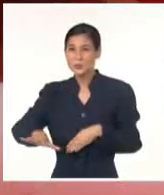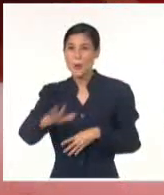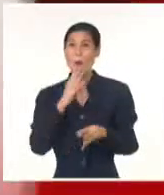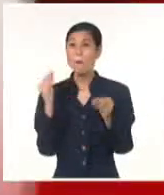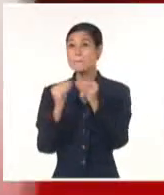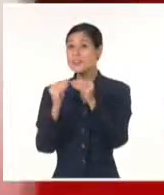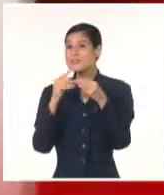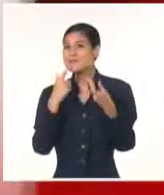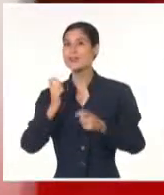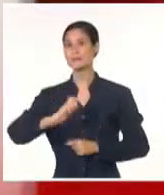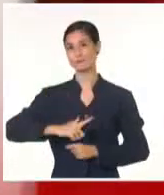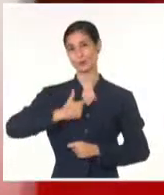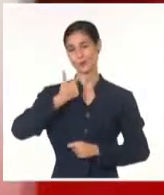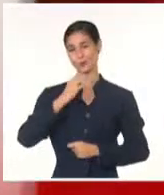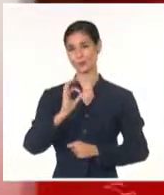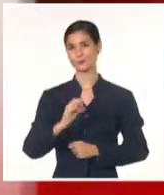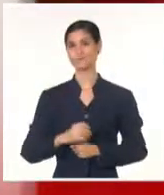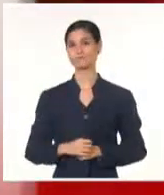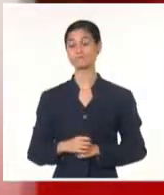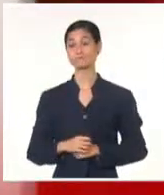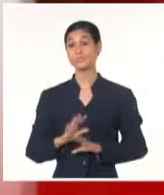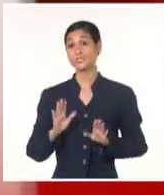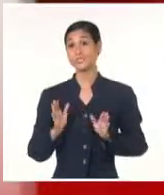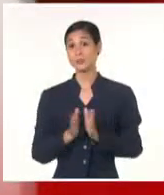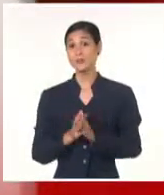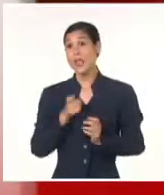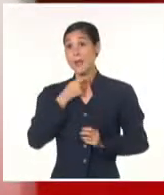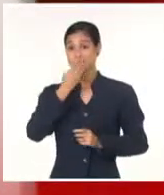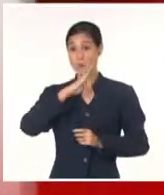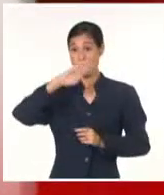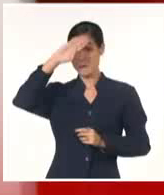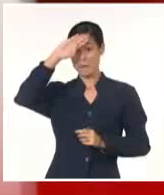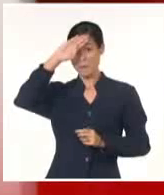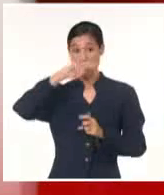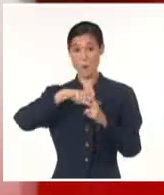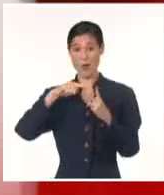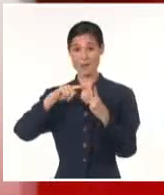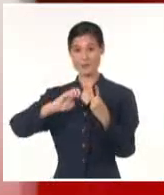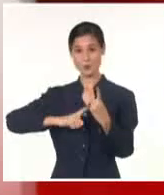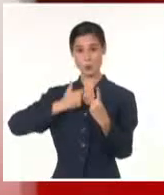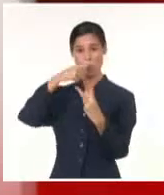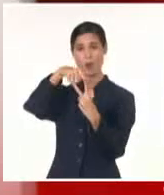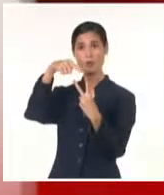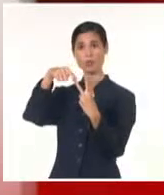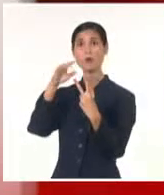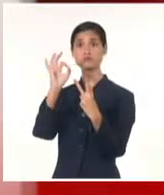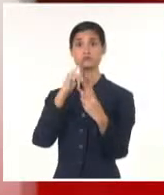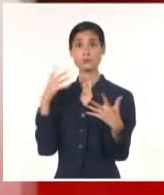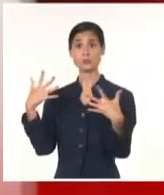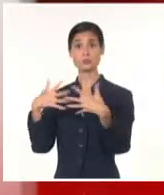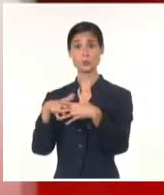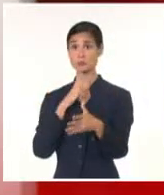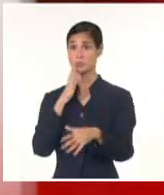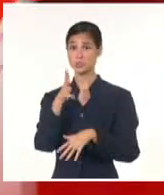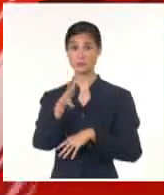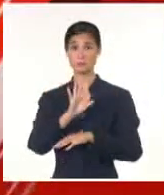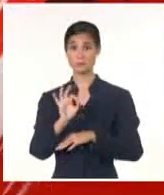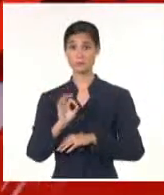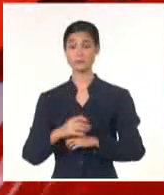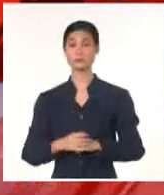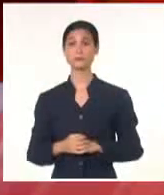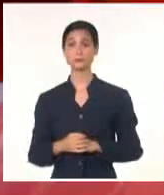todo. Yo creo que sí, patria y cultura sí van de las manos, así, caminando juntos.